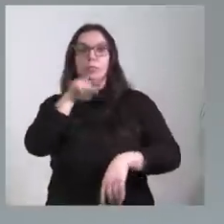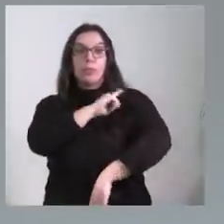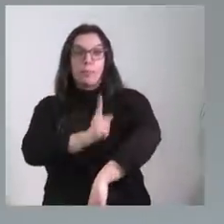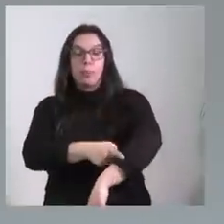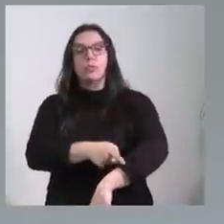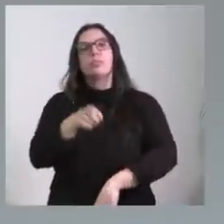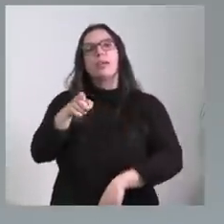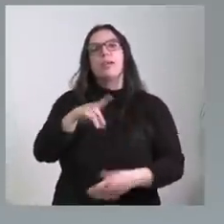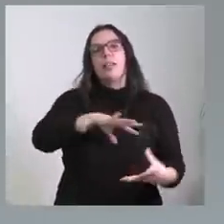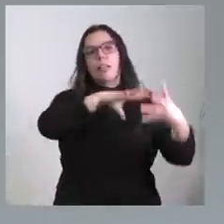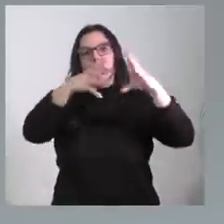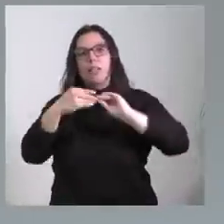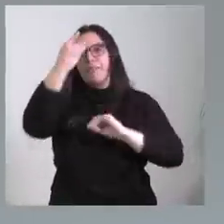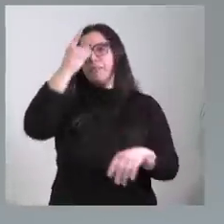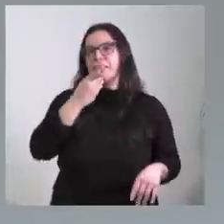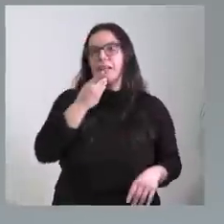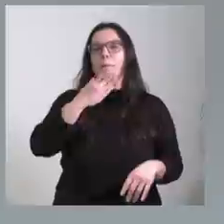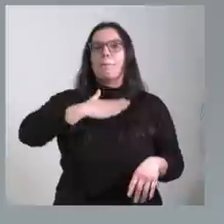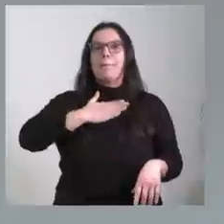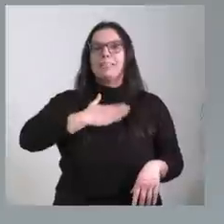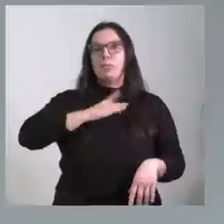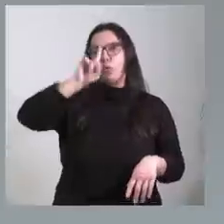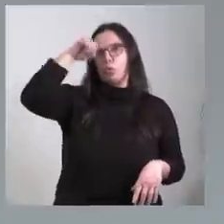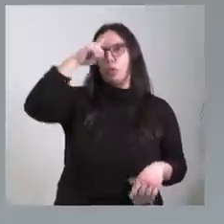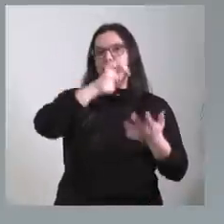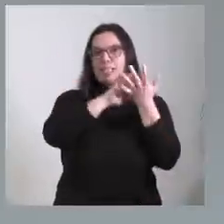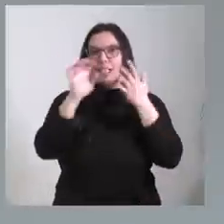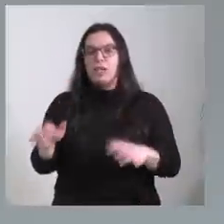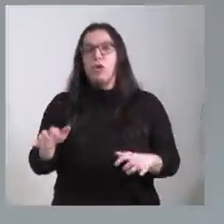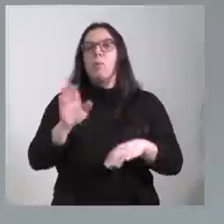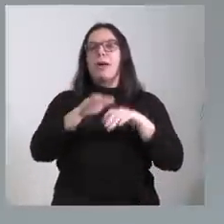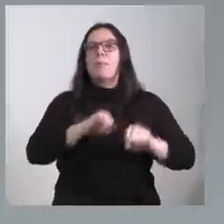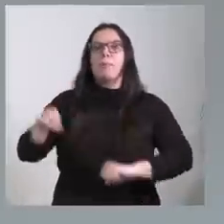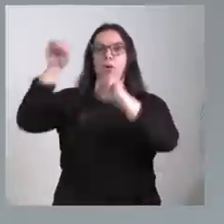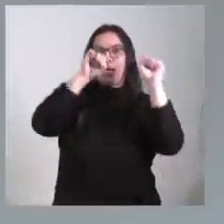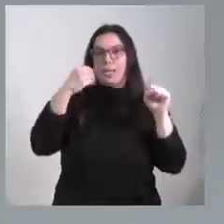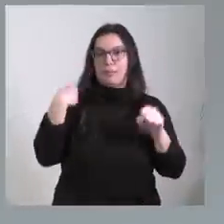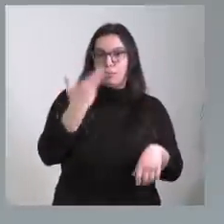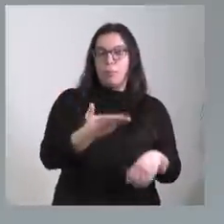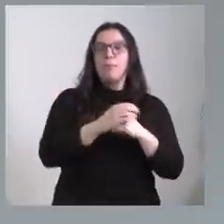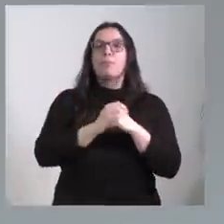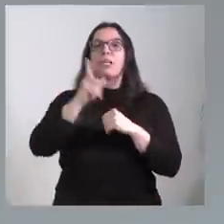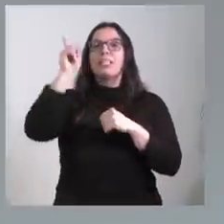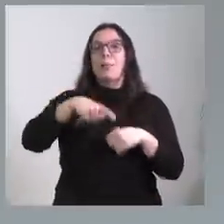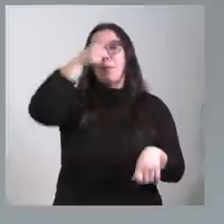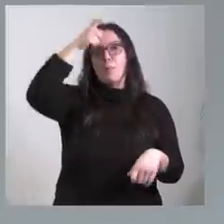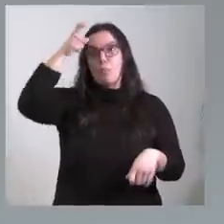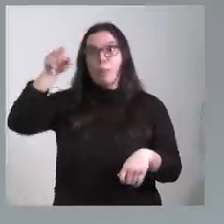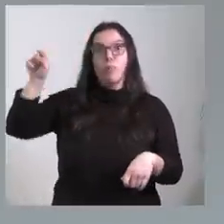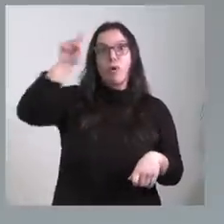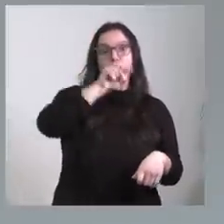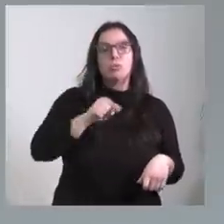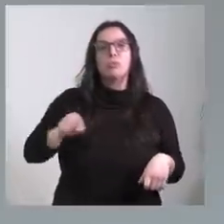la digitalización del patrimonio cultural de Castilla y león como medida de protección del mismo acercar a los municipios Rurales